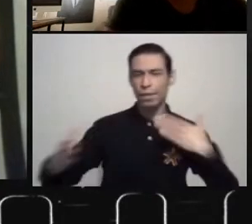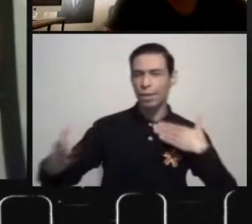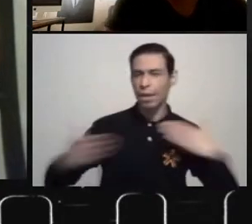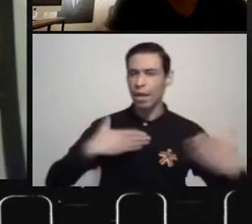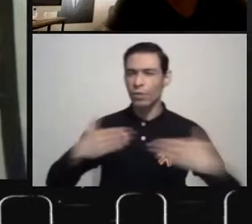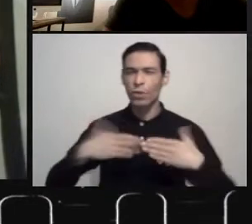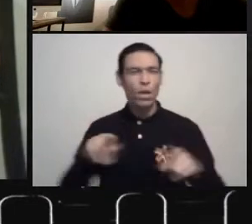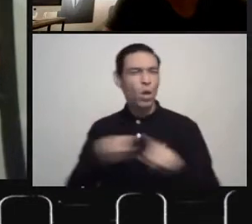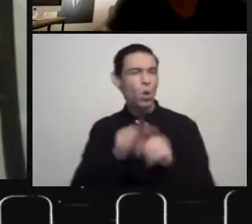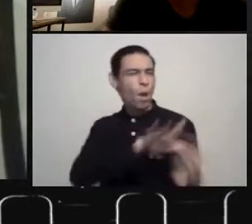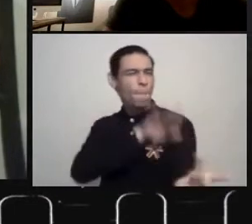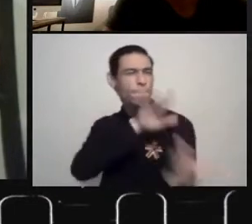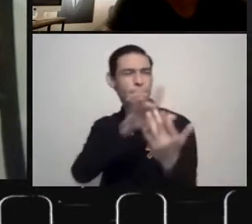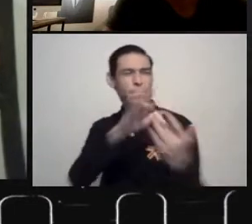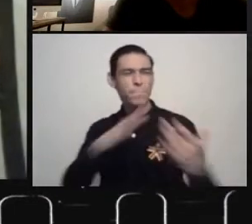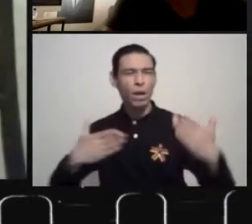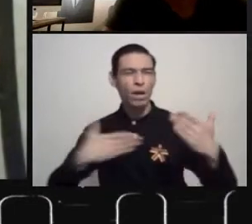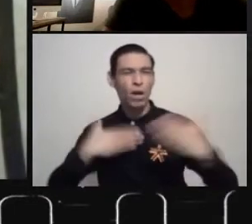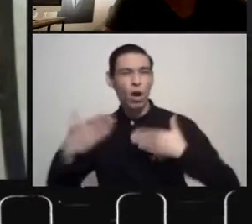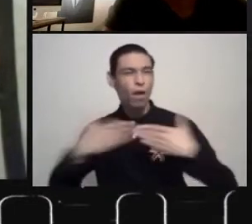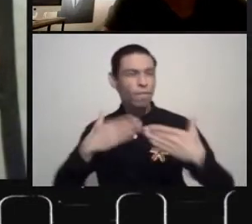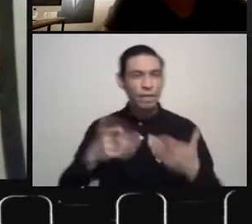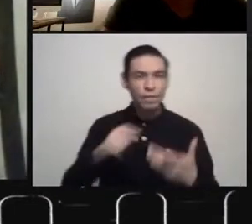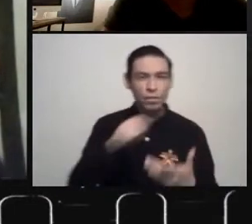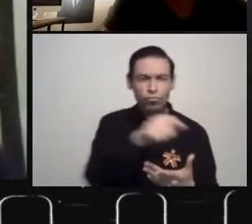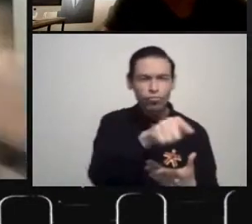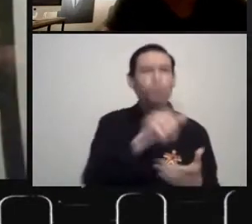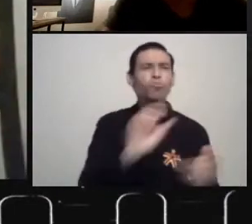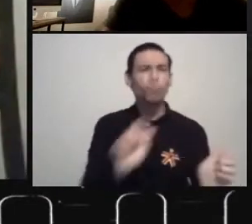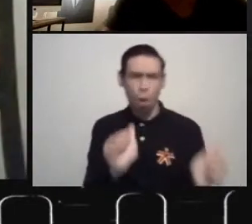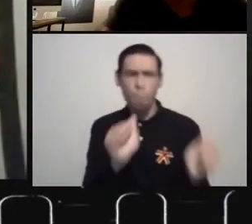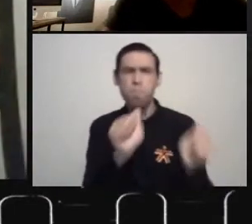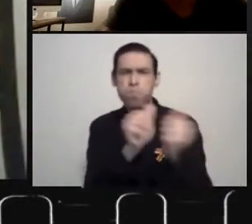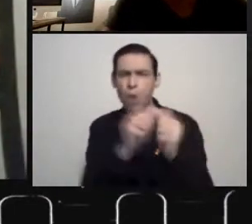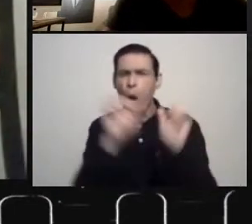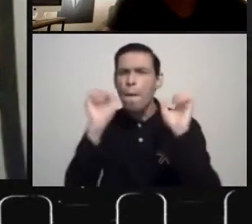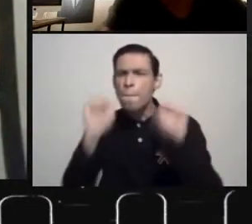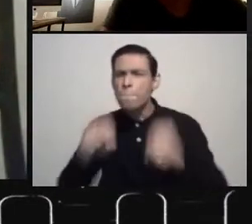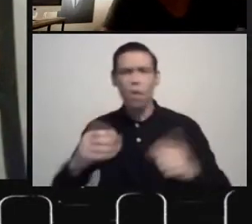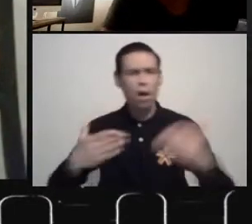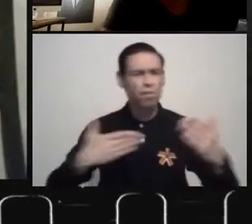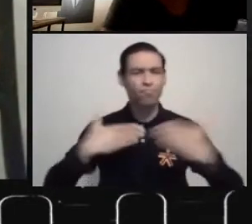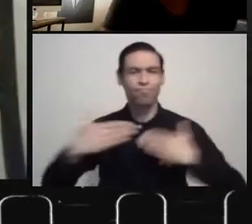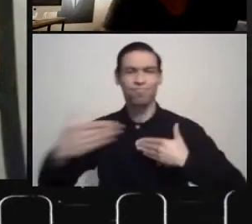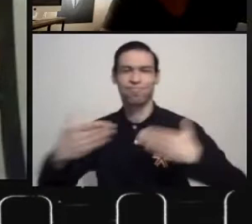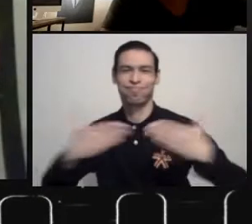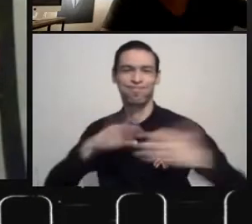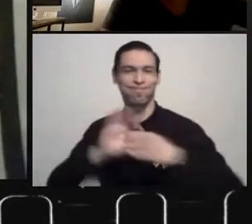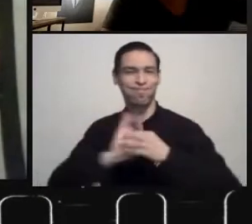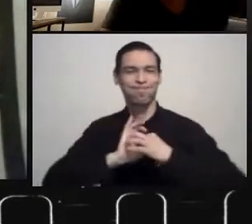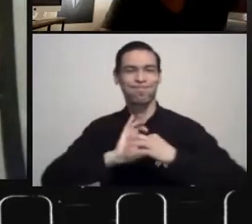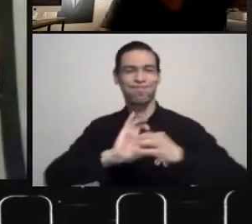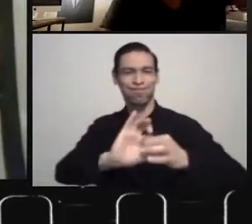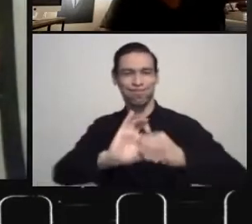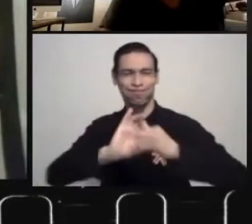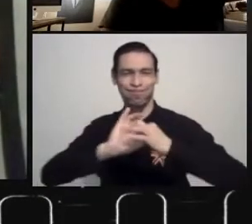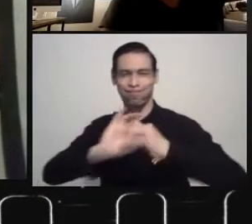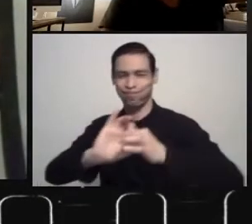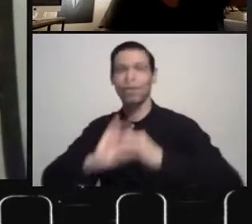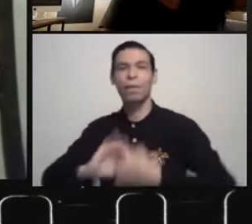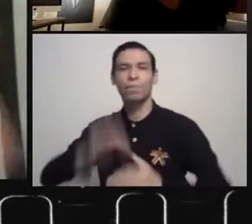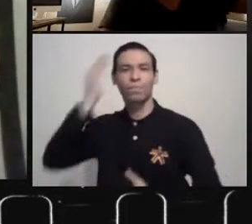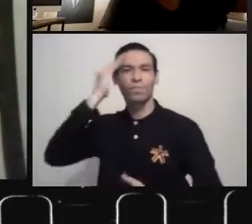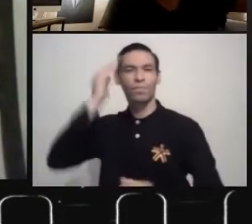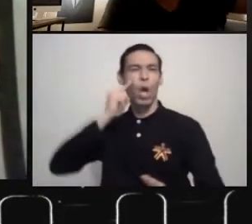este actor, con esta actriz, me puedo ir hasta al fin del mundo y vamos a salir bien librados porque estamos unidos, porque estamos pensando lo mismo,